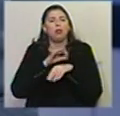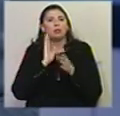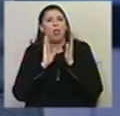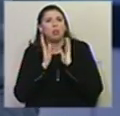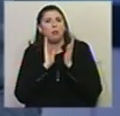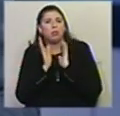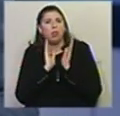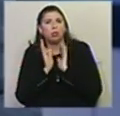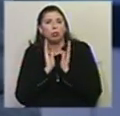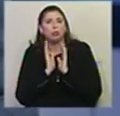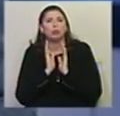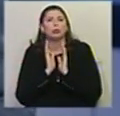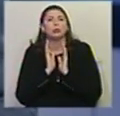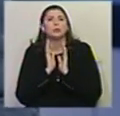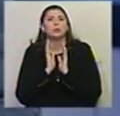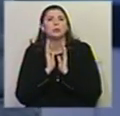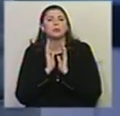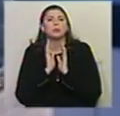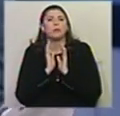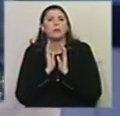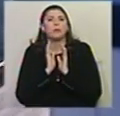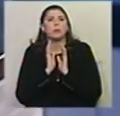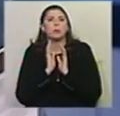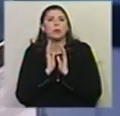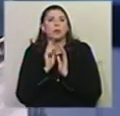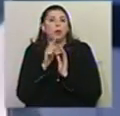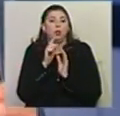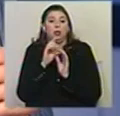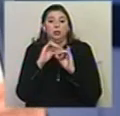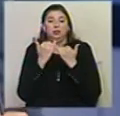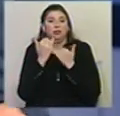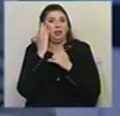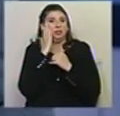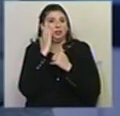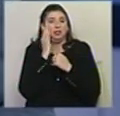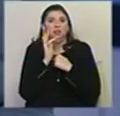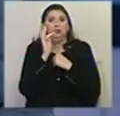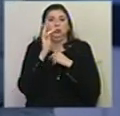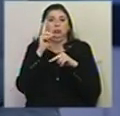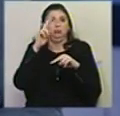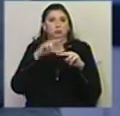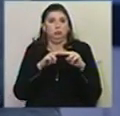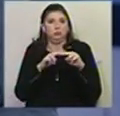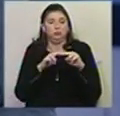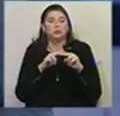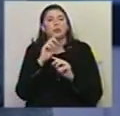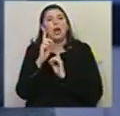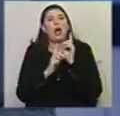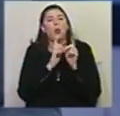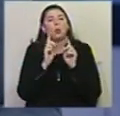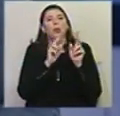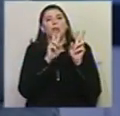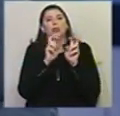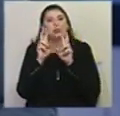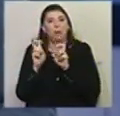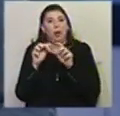la eventualidad de la muerte segura? Algunos de los temas que vamos a tratar esta noche aquí en